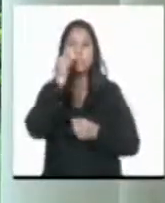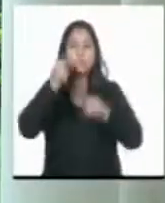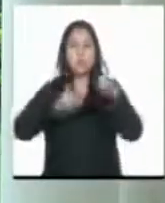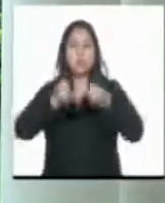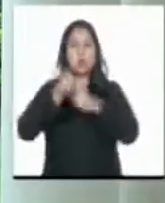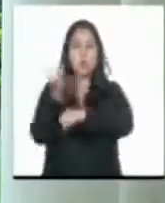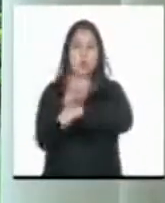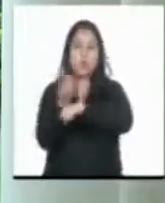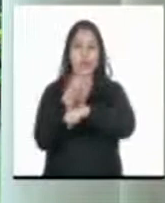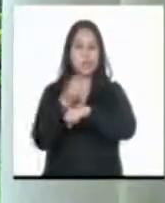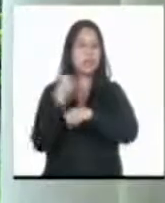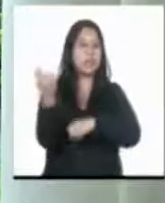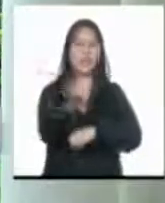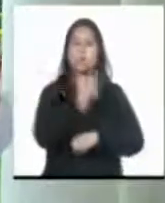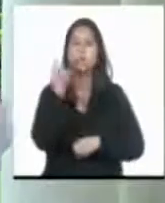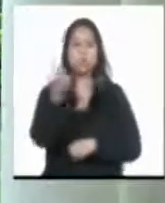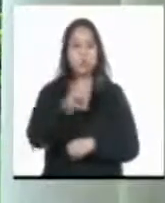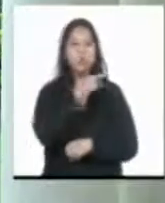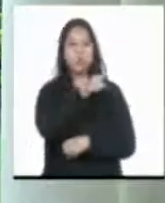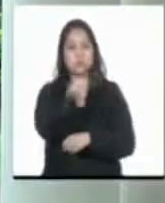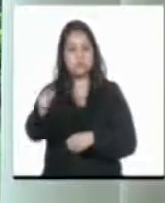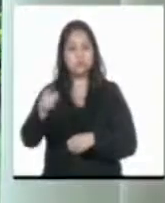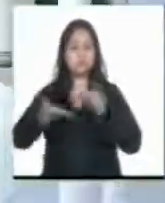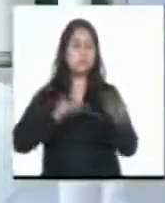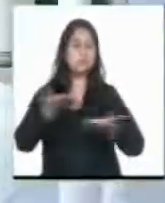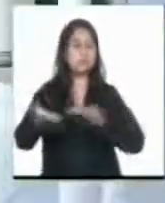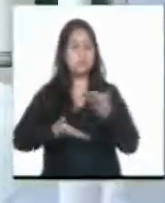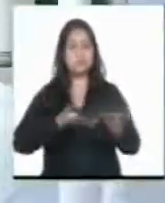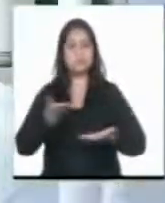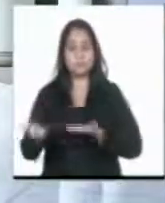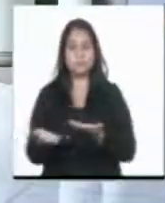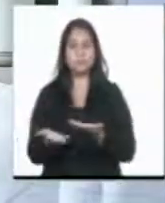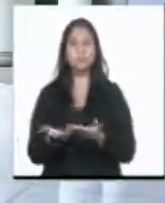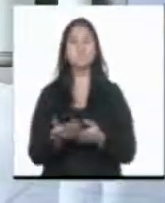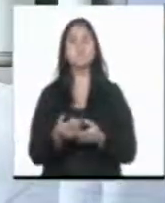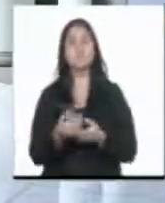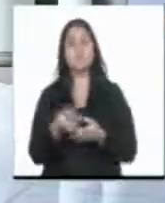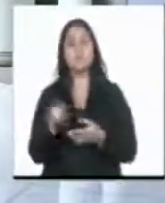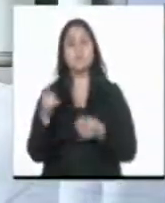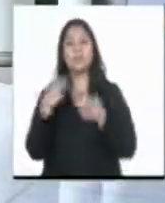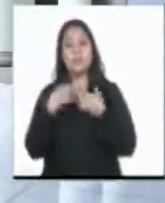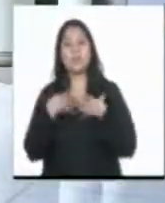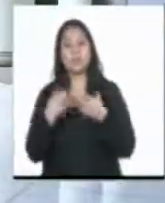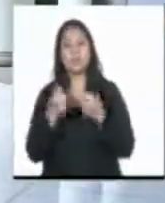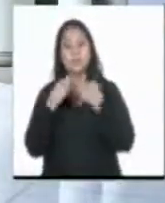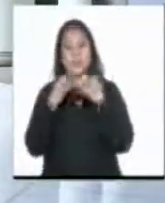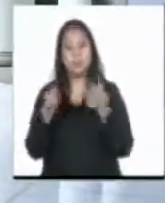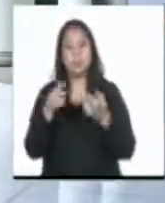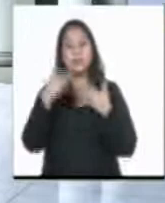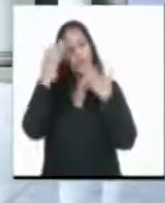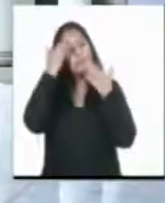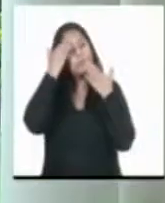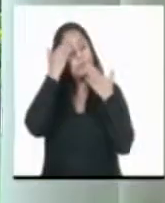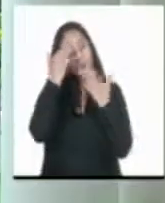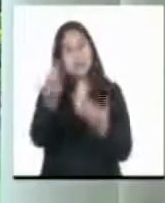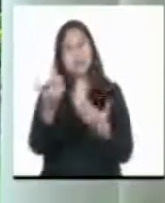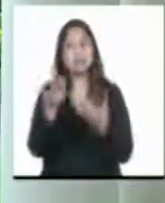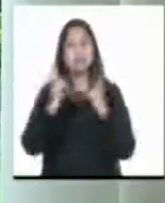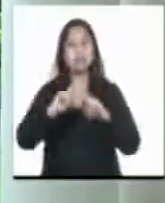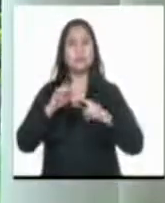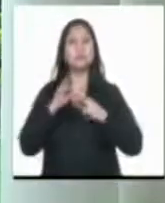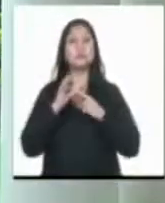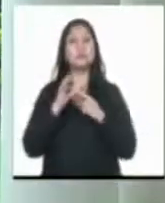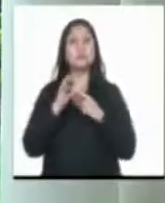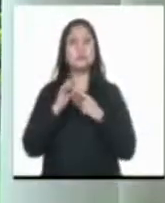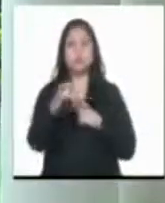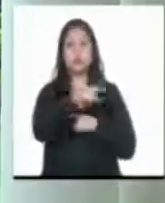laboratorio, todos esos héroes anónimos. Quiero darles las gracias por todo lo que están haciendo, pero especialmente por lo que van a